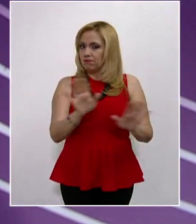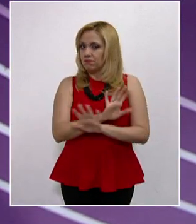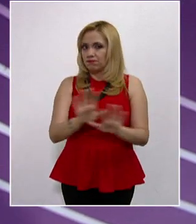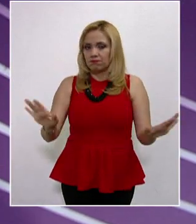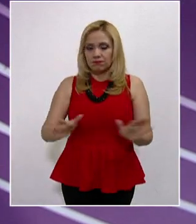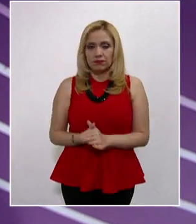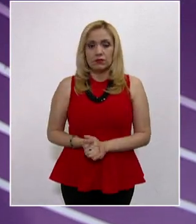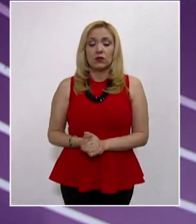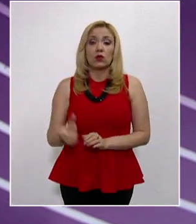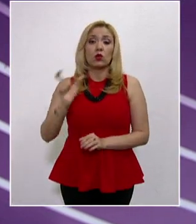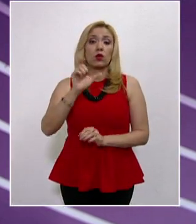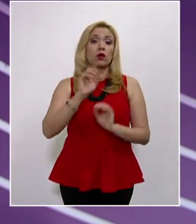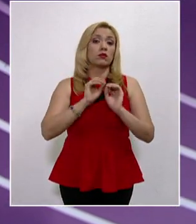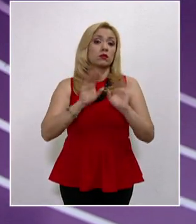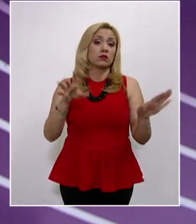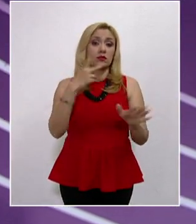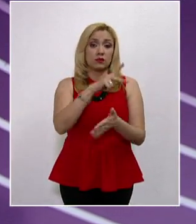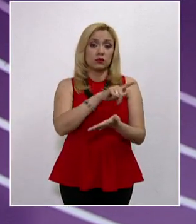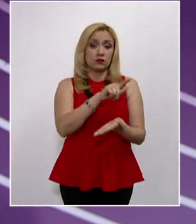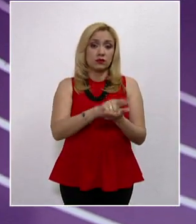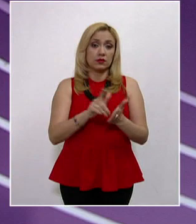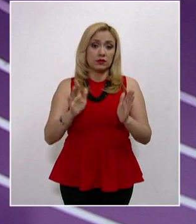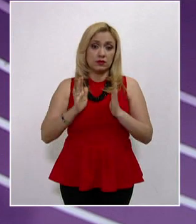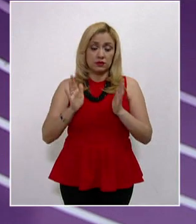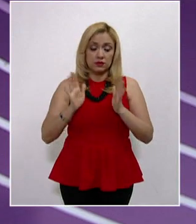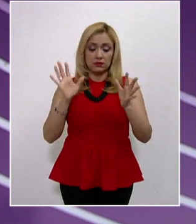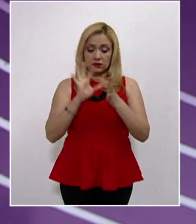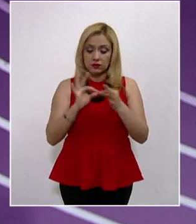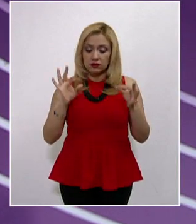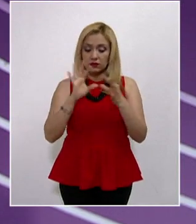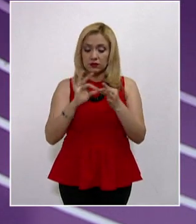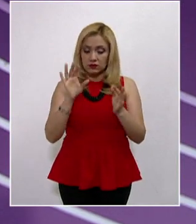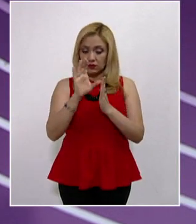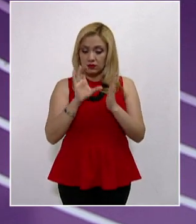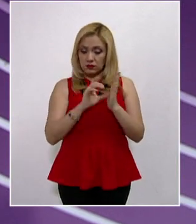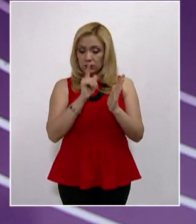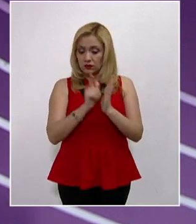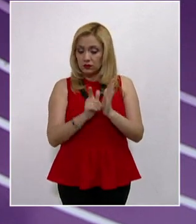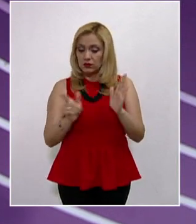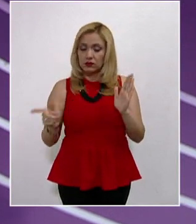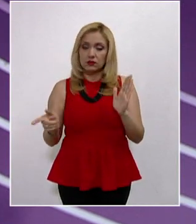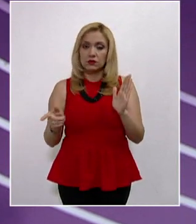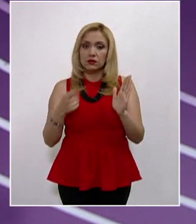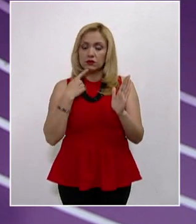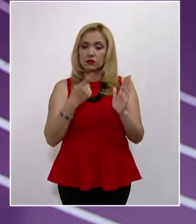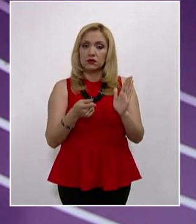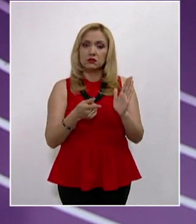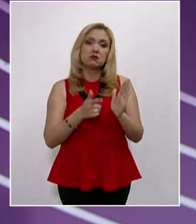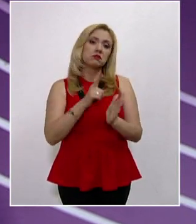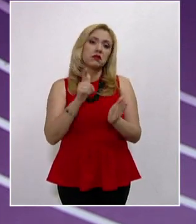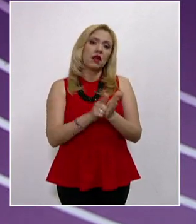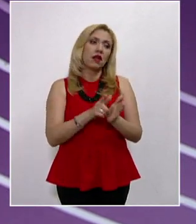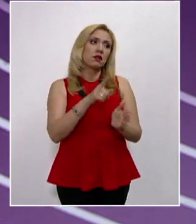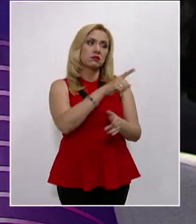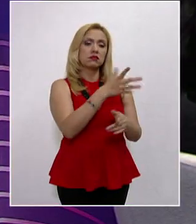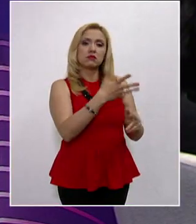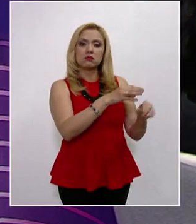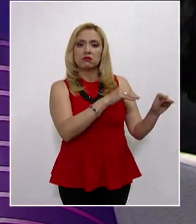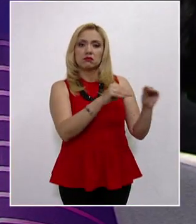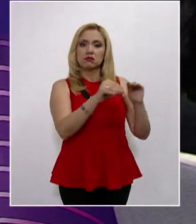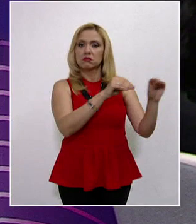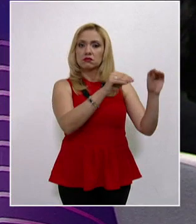emite el Código de Justicia Militar, se hace una interpretación de la Constitución en función de la ley. Entonces parece que la ley es lo que nos va moviendo. Y